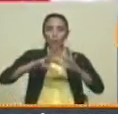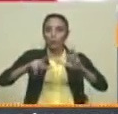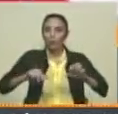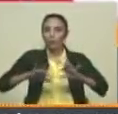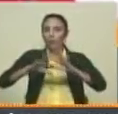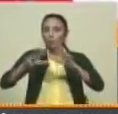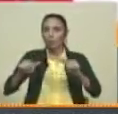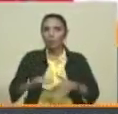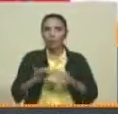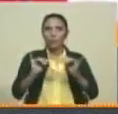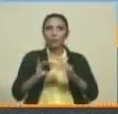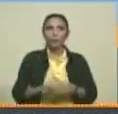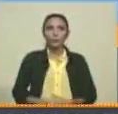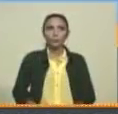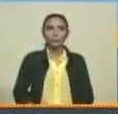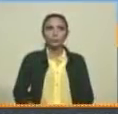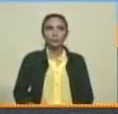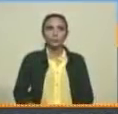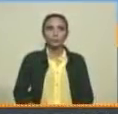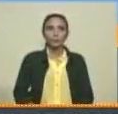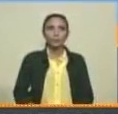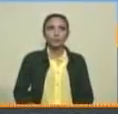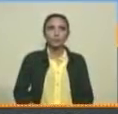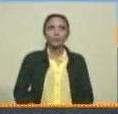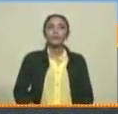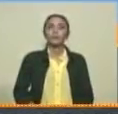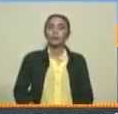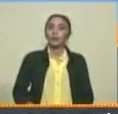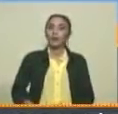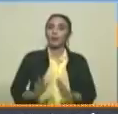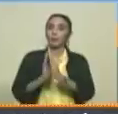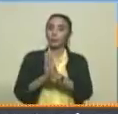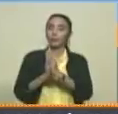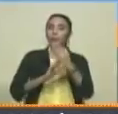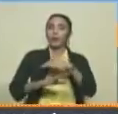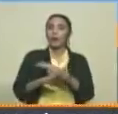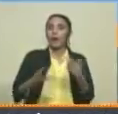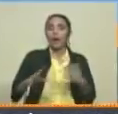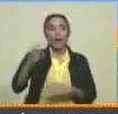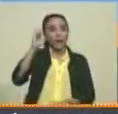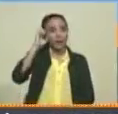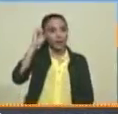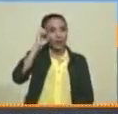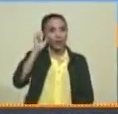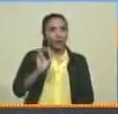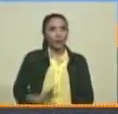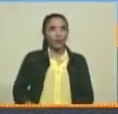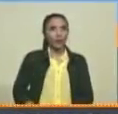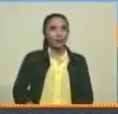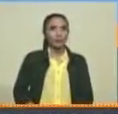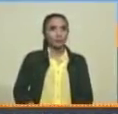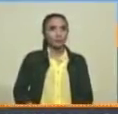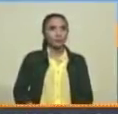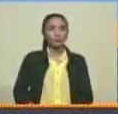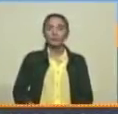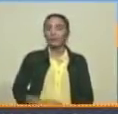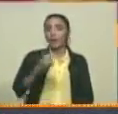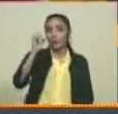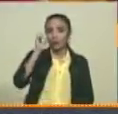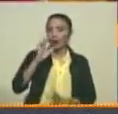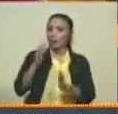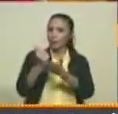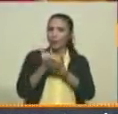Entonces, bueno, yo quisiera que el compañero Elías Agua nos ayudara en el tema. Yo sobre este tema pudiera adelantar un micrófono, por favor.